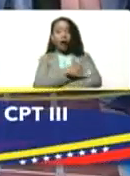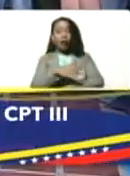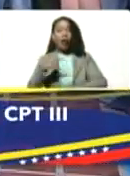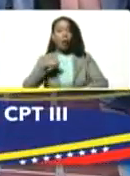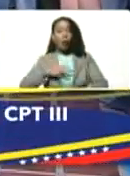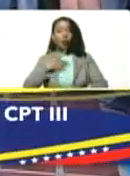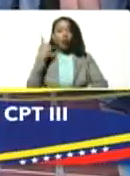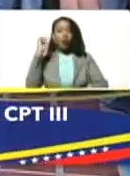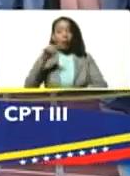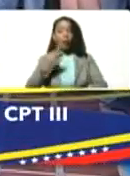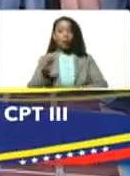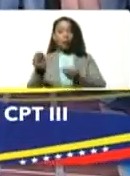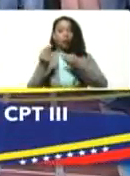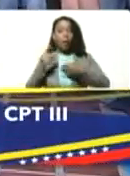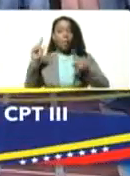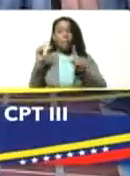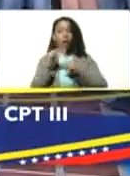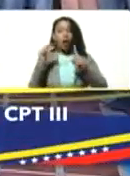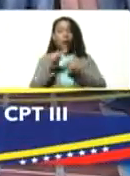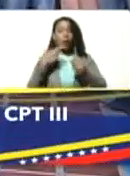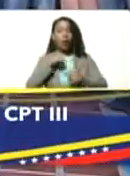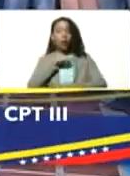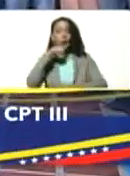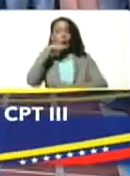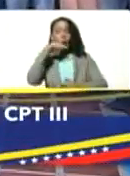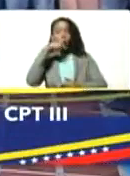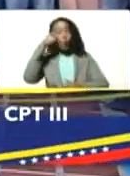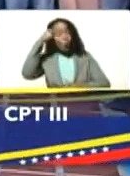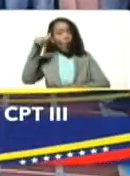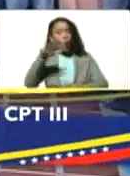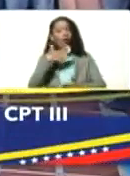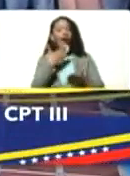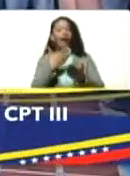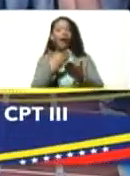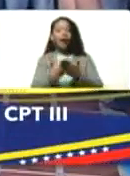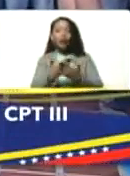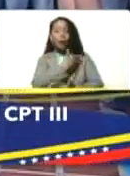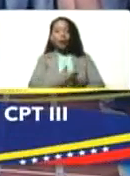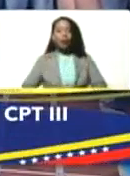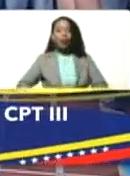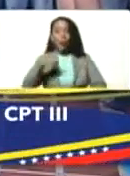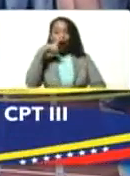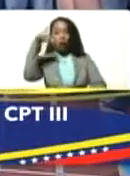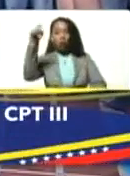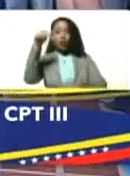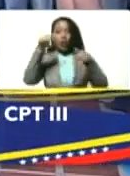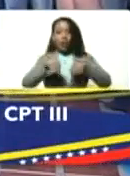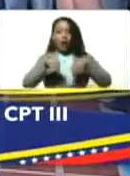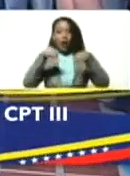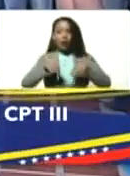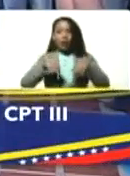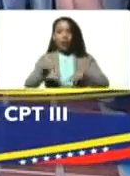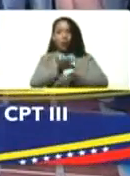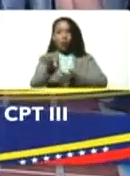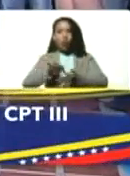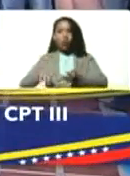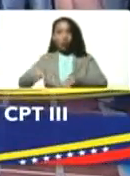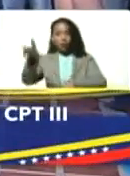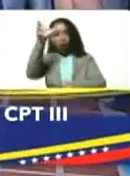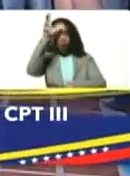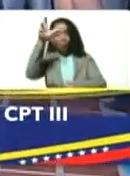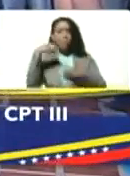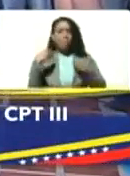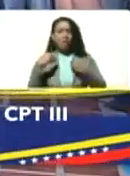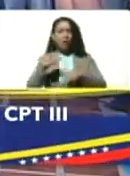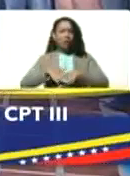pudiera también darnos unas palabras a nombre de nuestro pueblo y darle las gracias, presidente Nicolás Maduro, desde aquí, desde el municipio Falcón, para